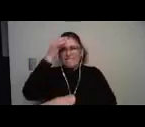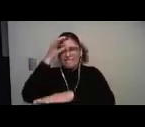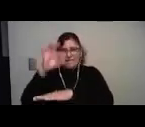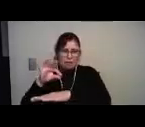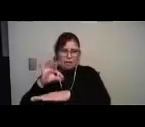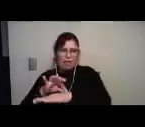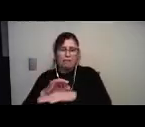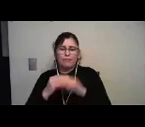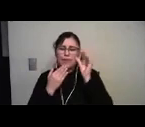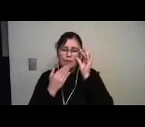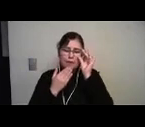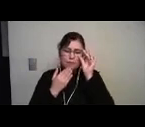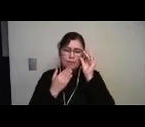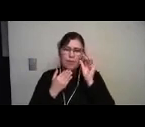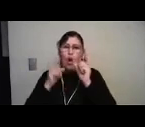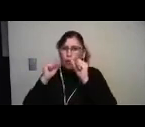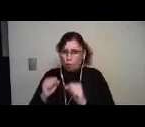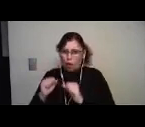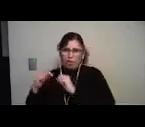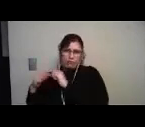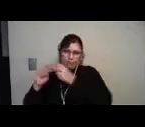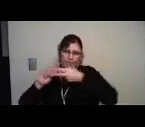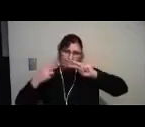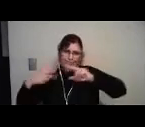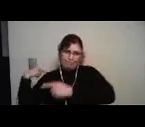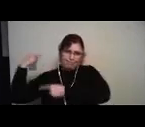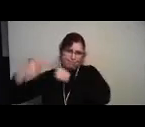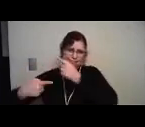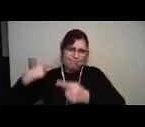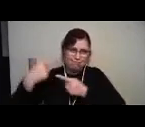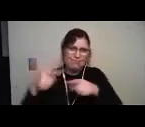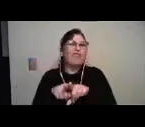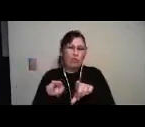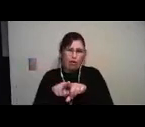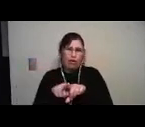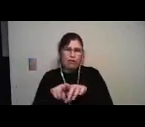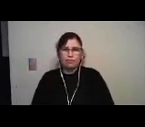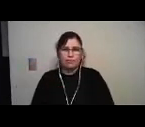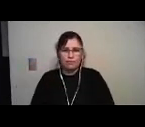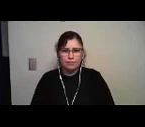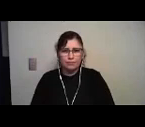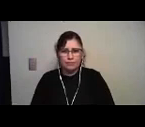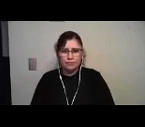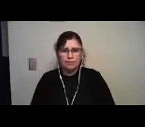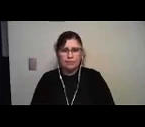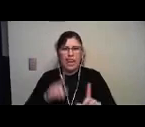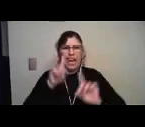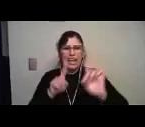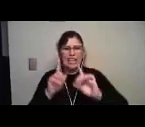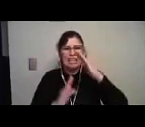periférico también pueden tener un origen hereditario, ¿ya? Creo que alguien está esperando, ¿eh?